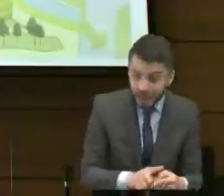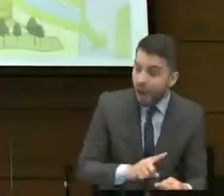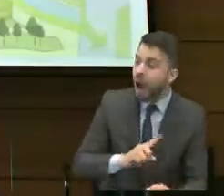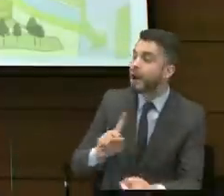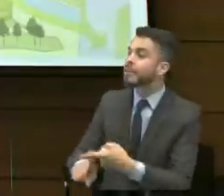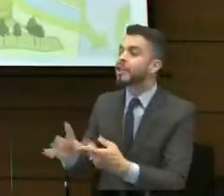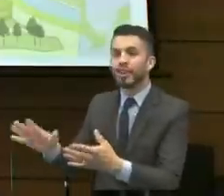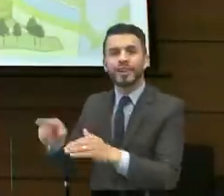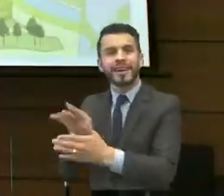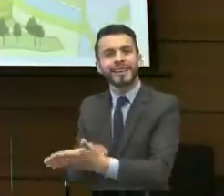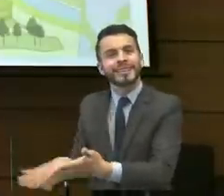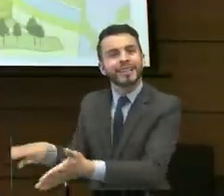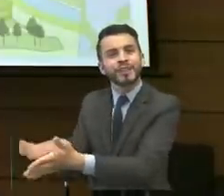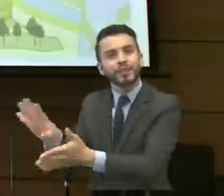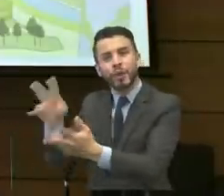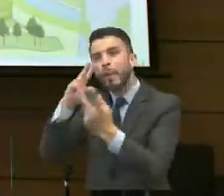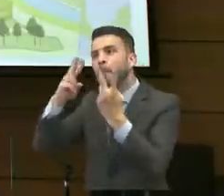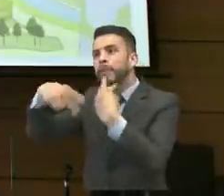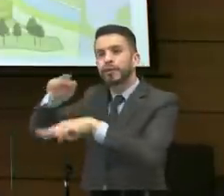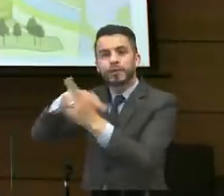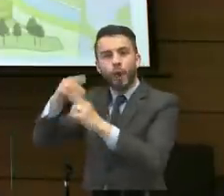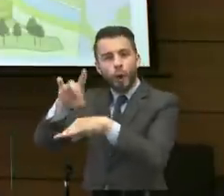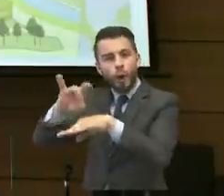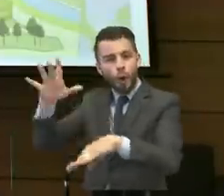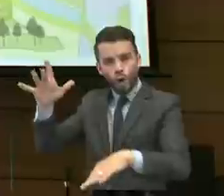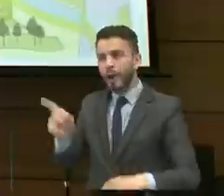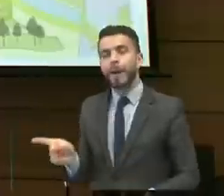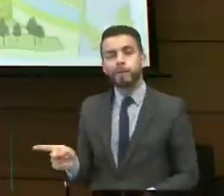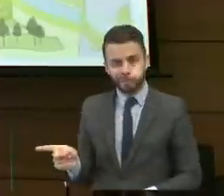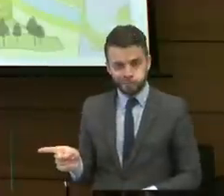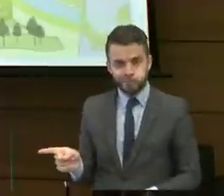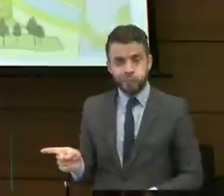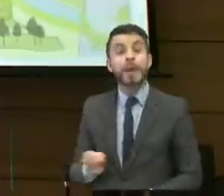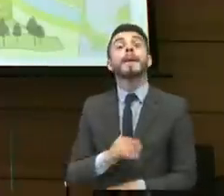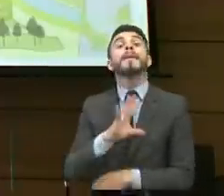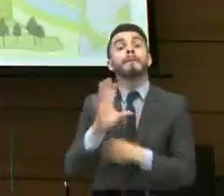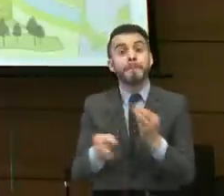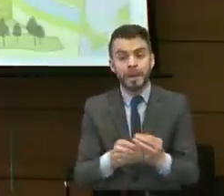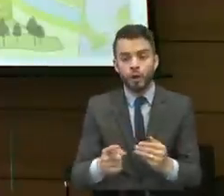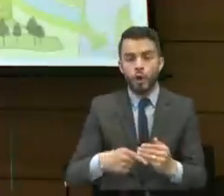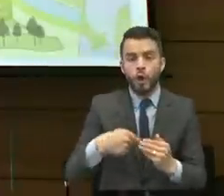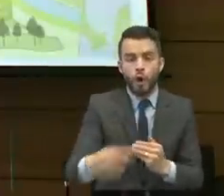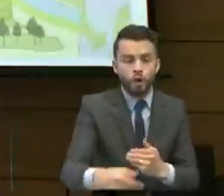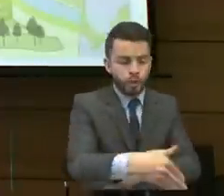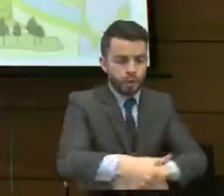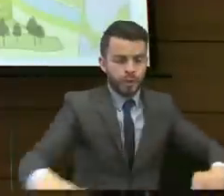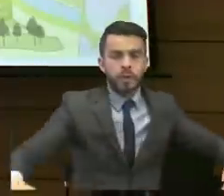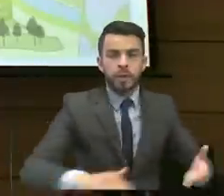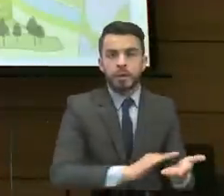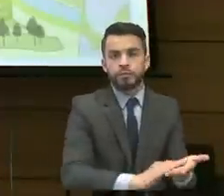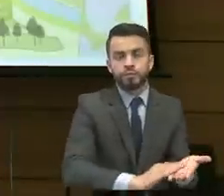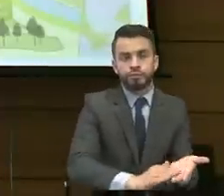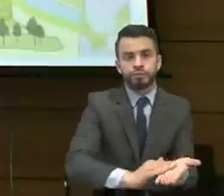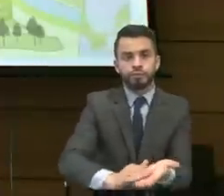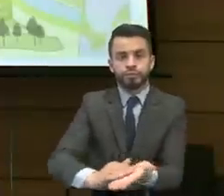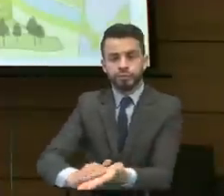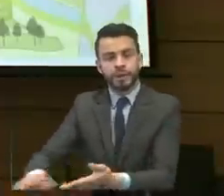Oro. ¿Mm? Va a haber un carril pacificado, porque ahí quedan